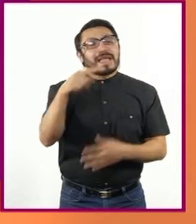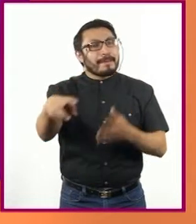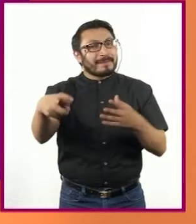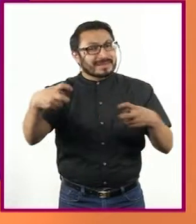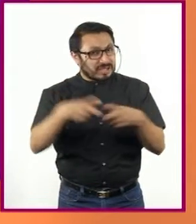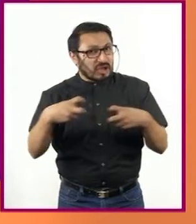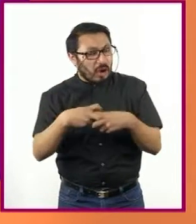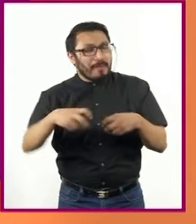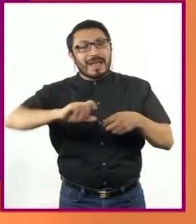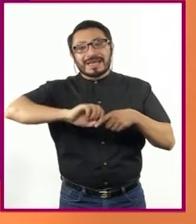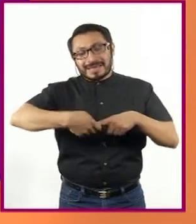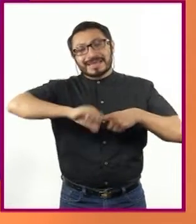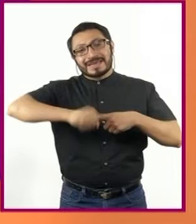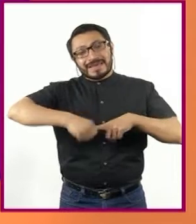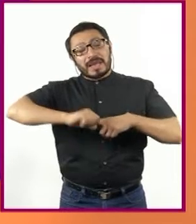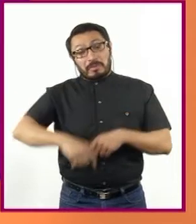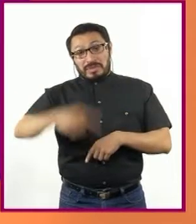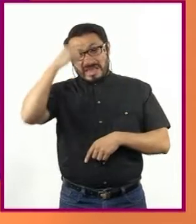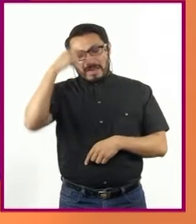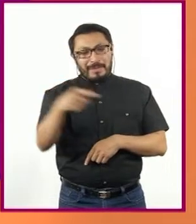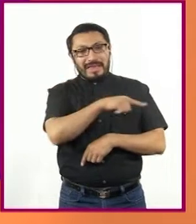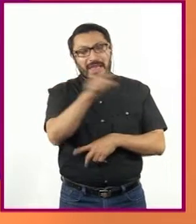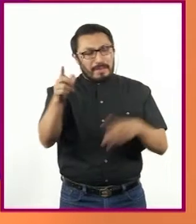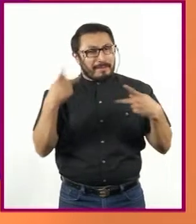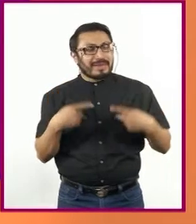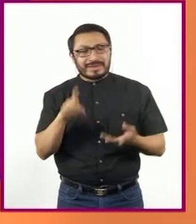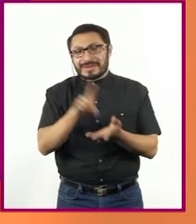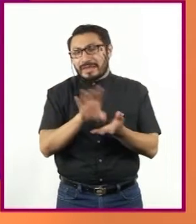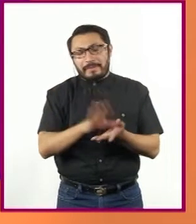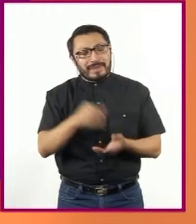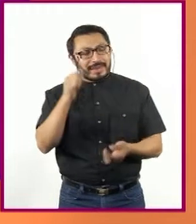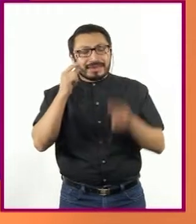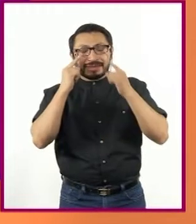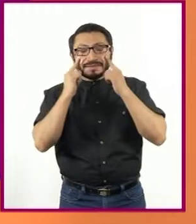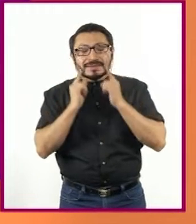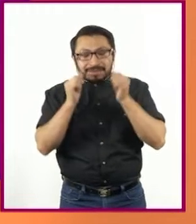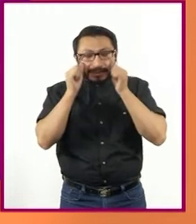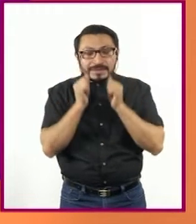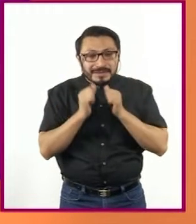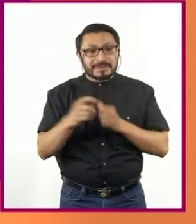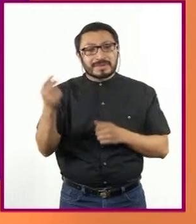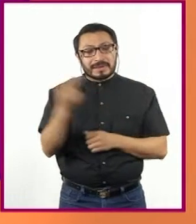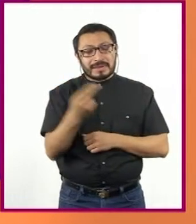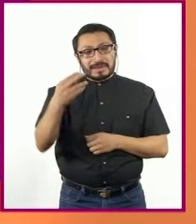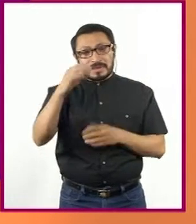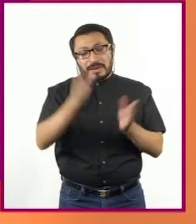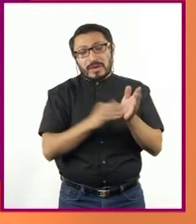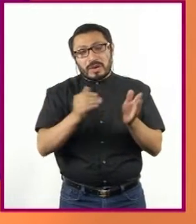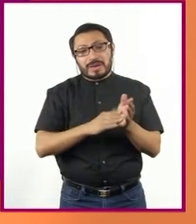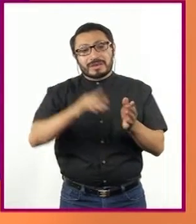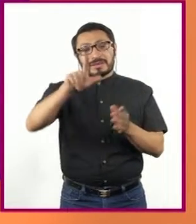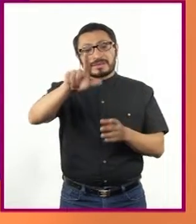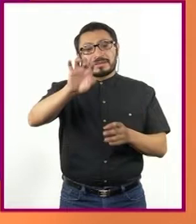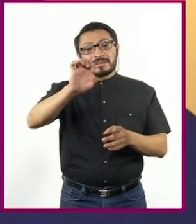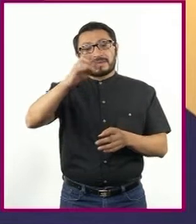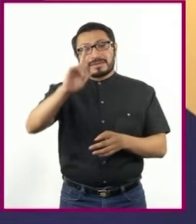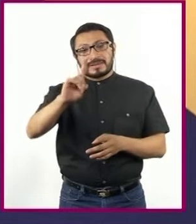y sacapuntas. Para quienes tienen discapacidad visual, requerirán de hojas Ledger, punzón y